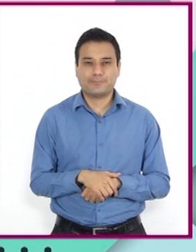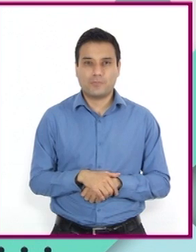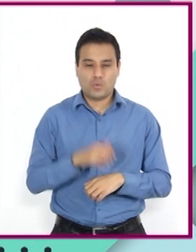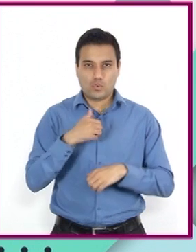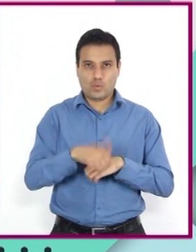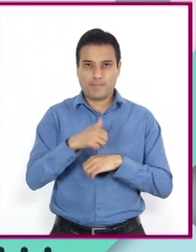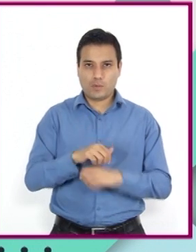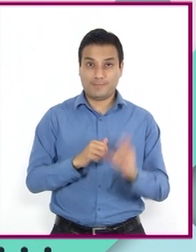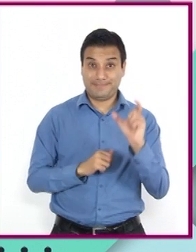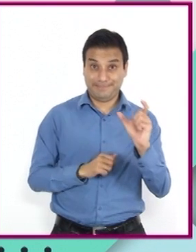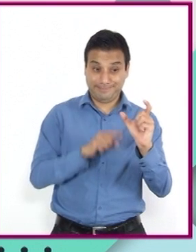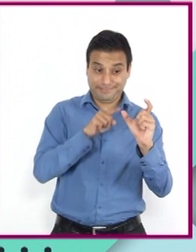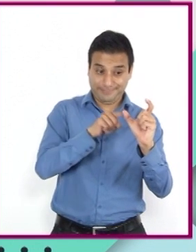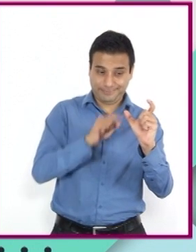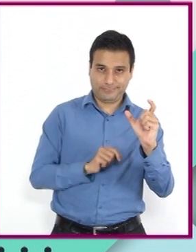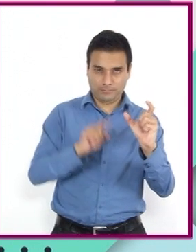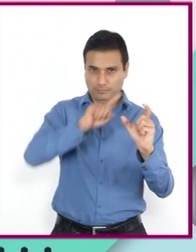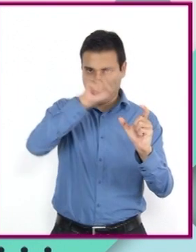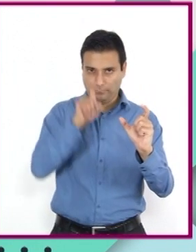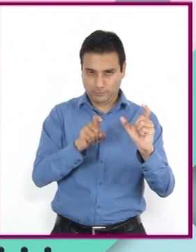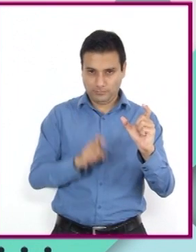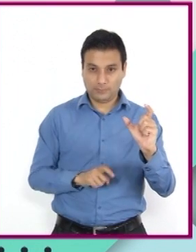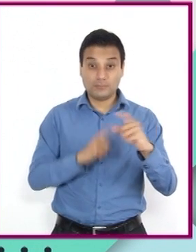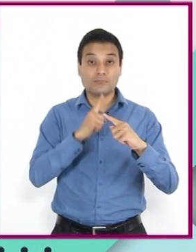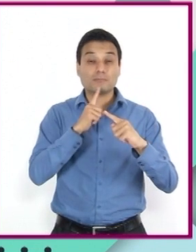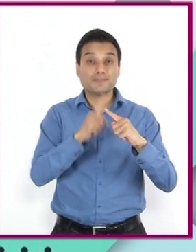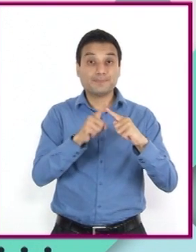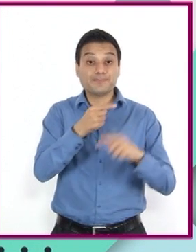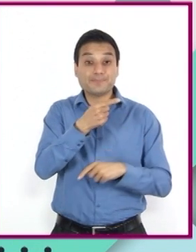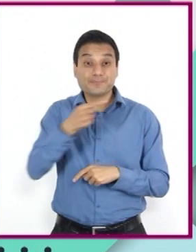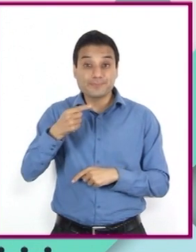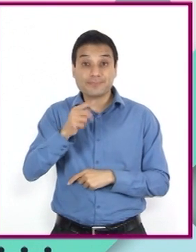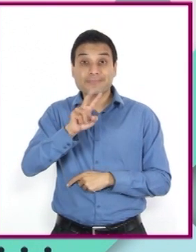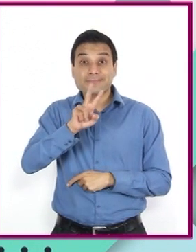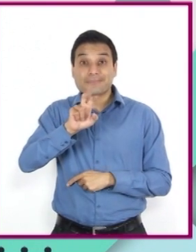por 235 negativo es igual a